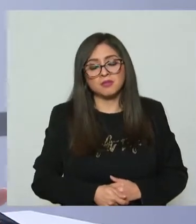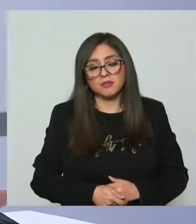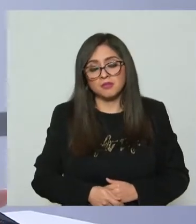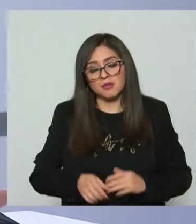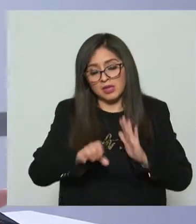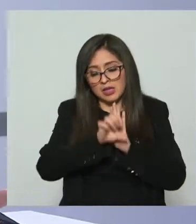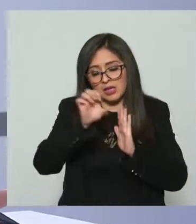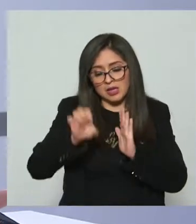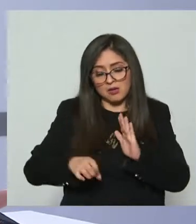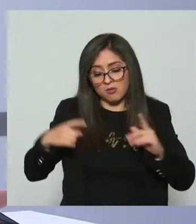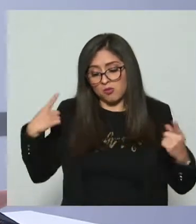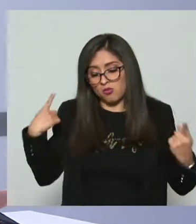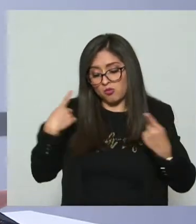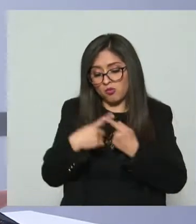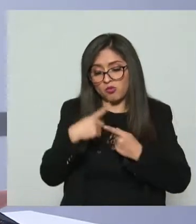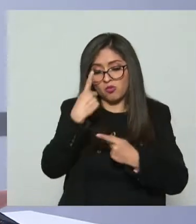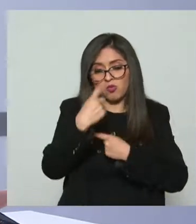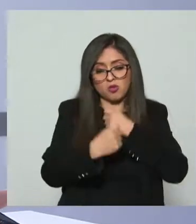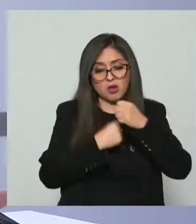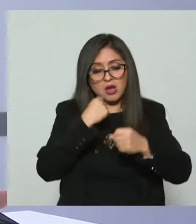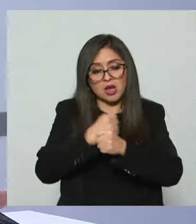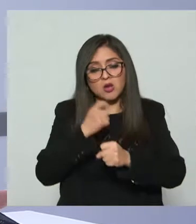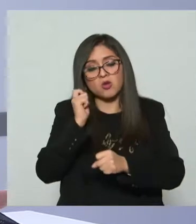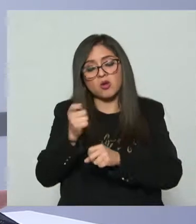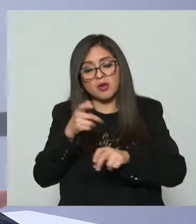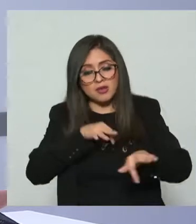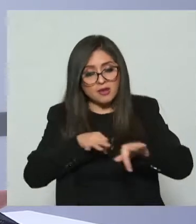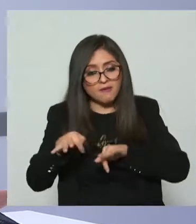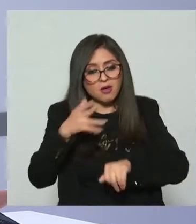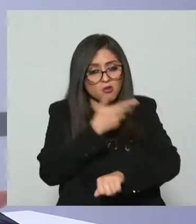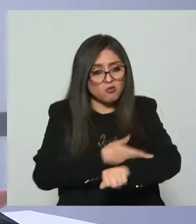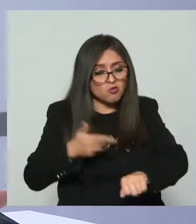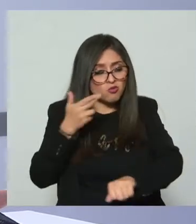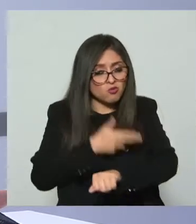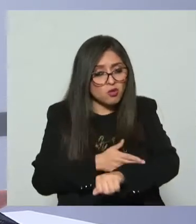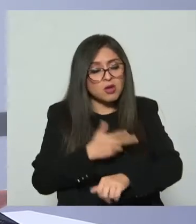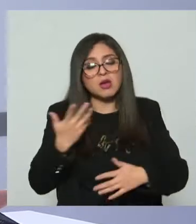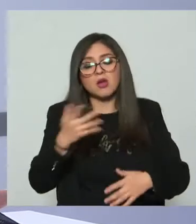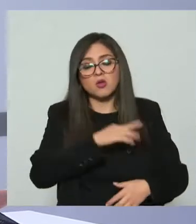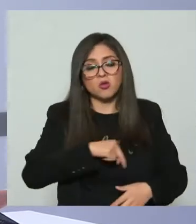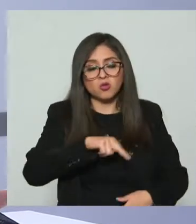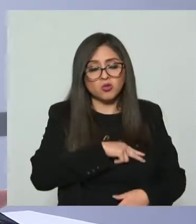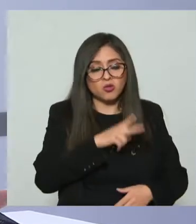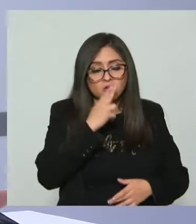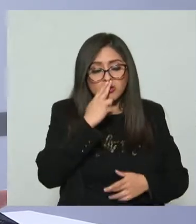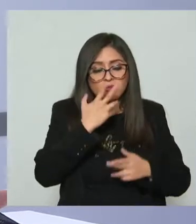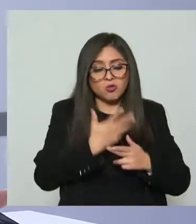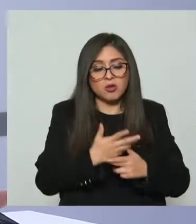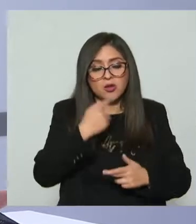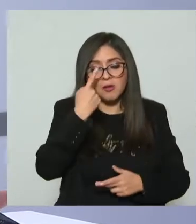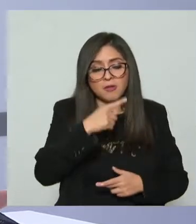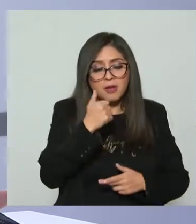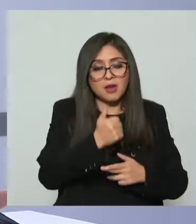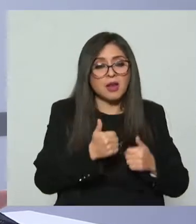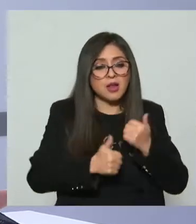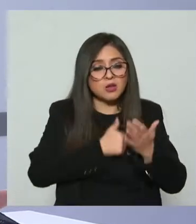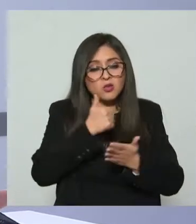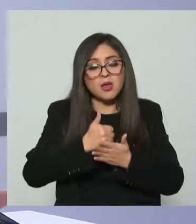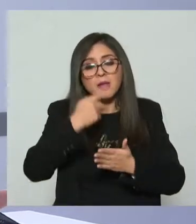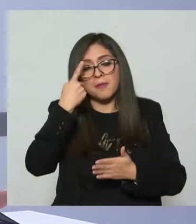de legislatura, hemos sido responsables con la ciudad, con el proyecto, y hemos aprobado,